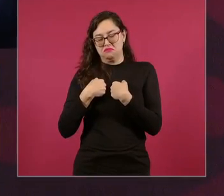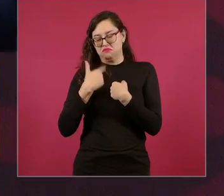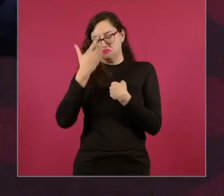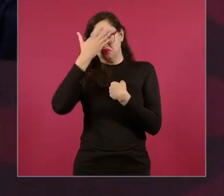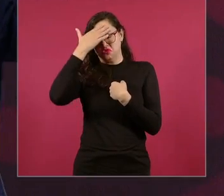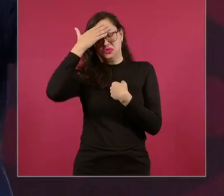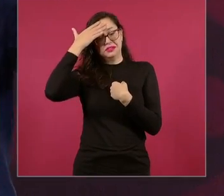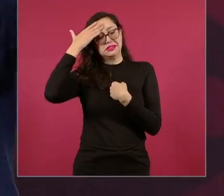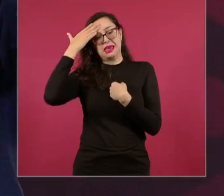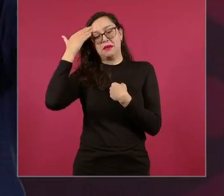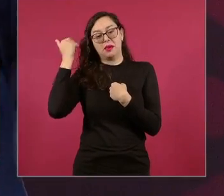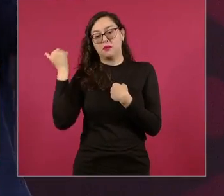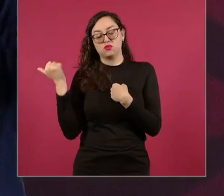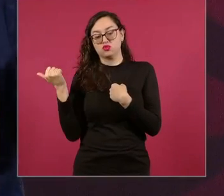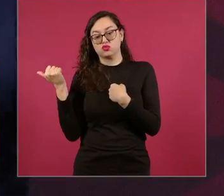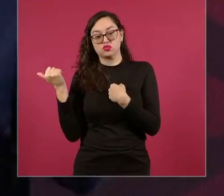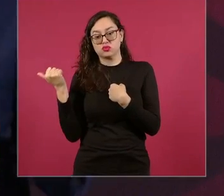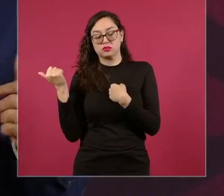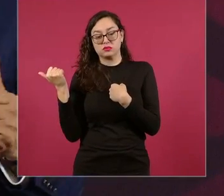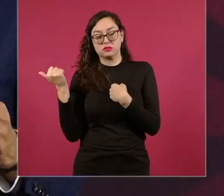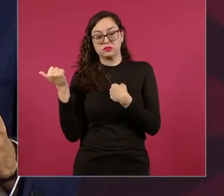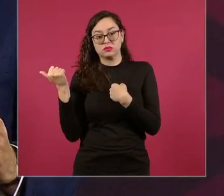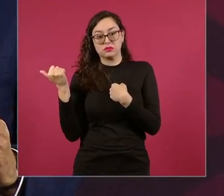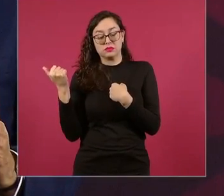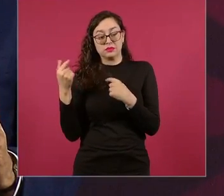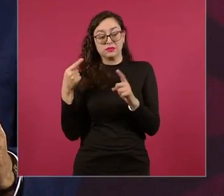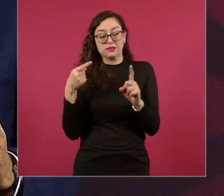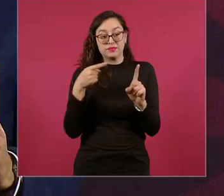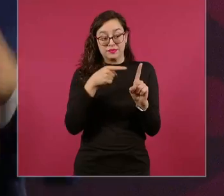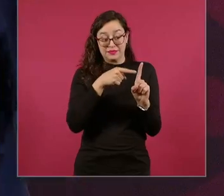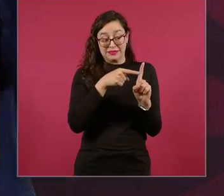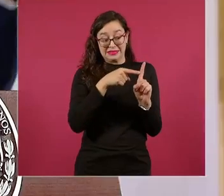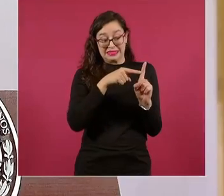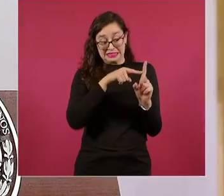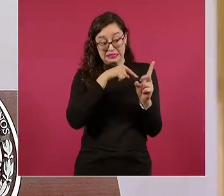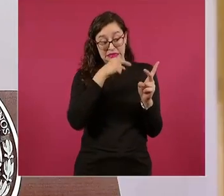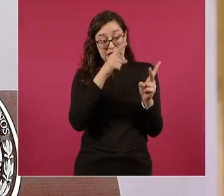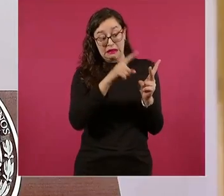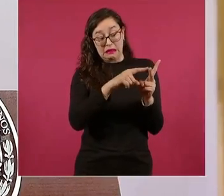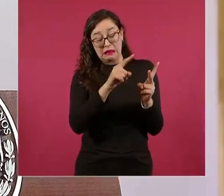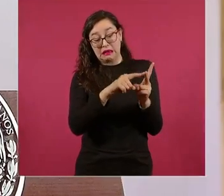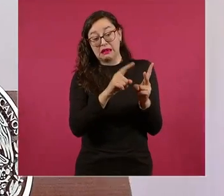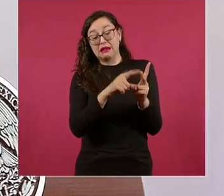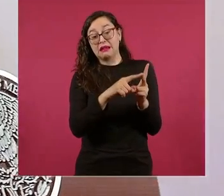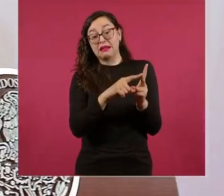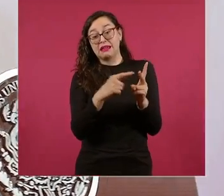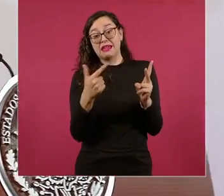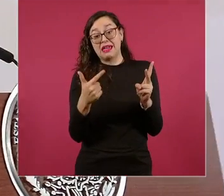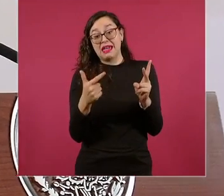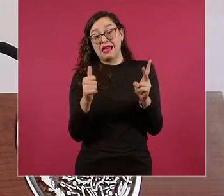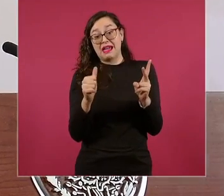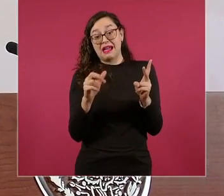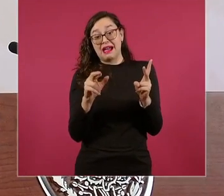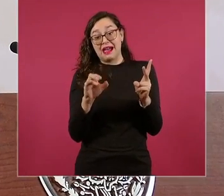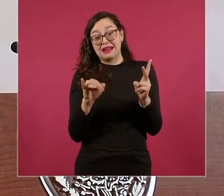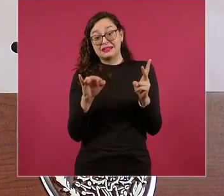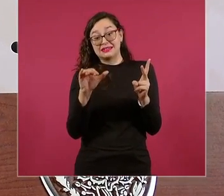enteré hace un año, de que García Luna había entrado,